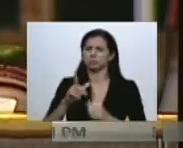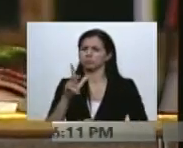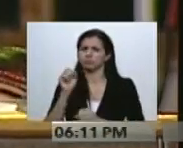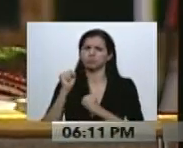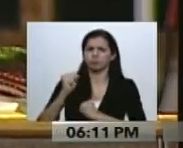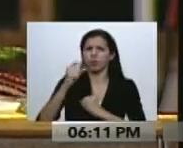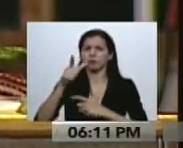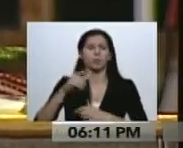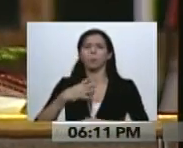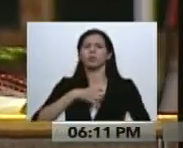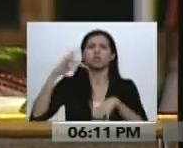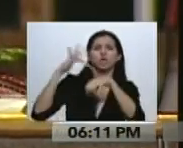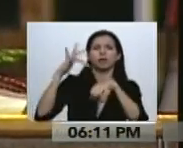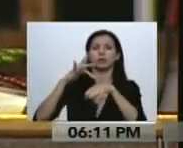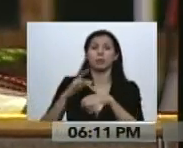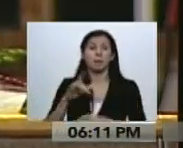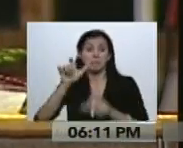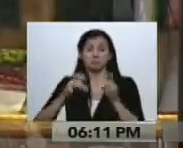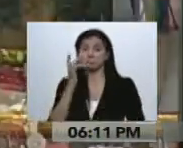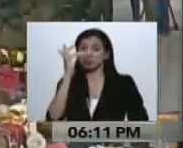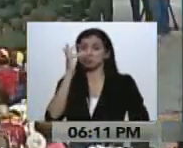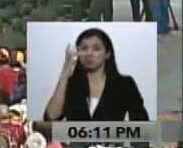blanco.